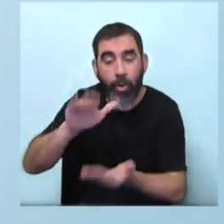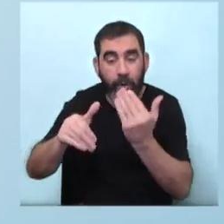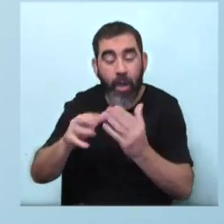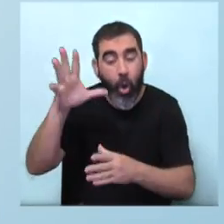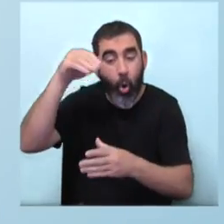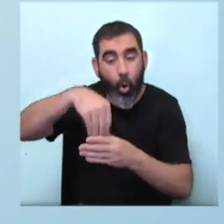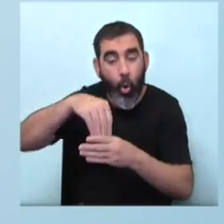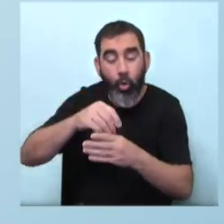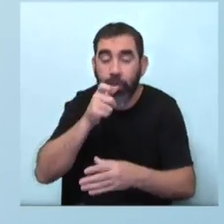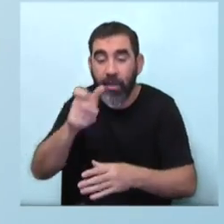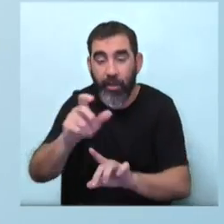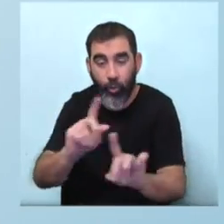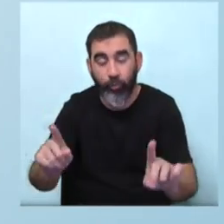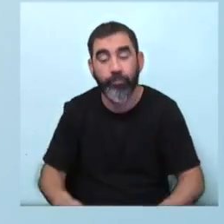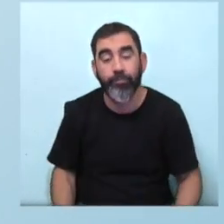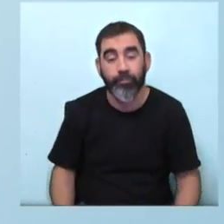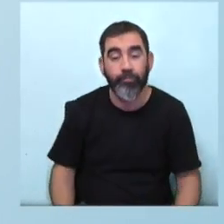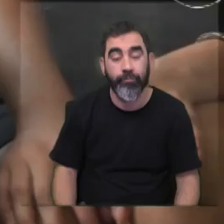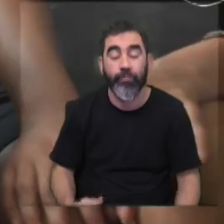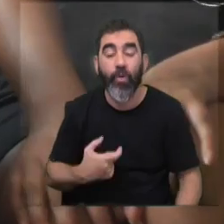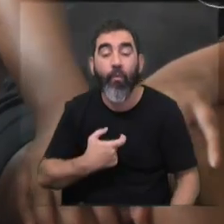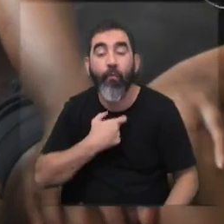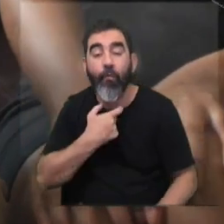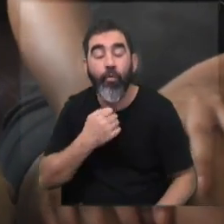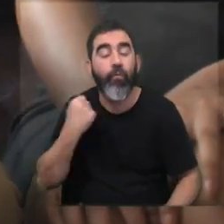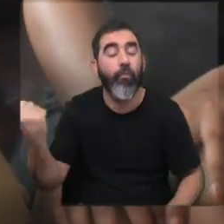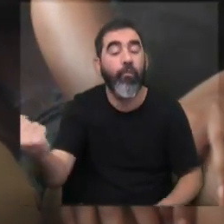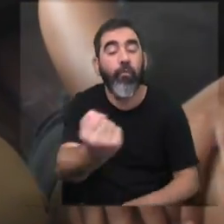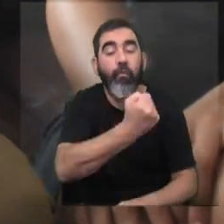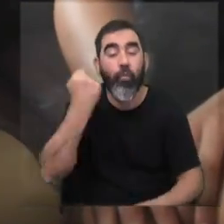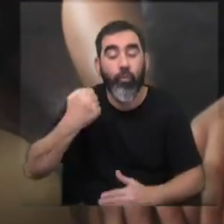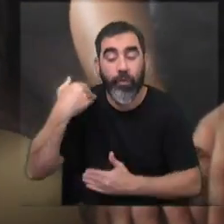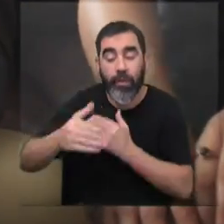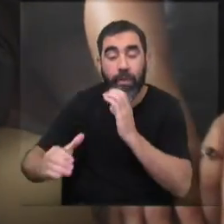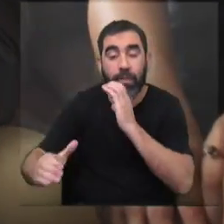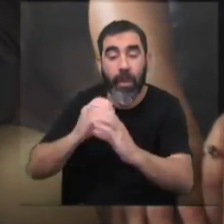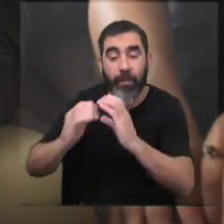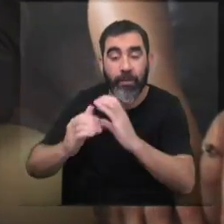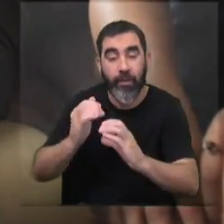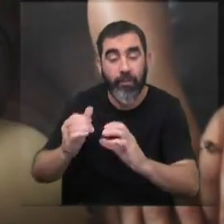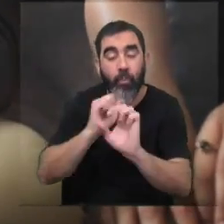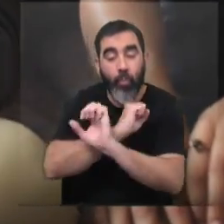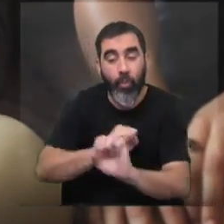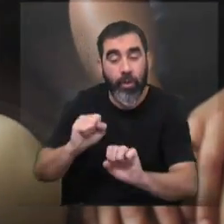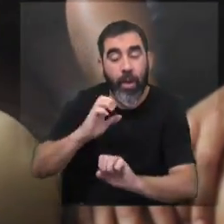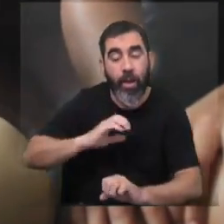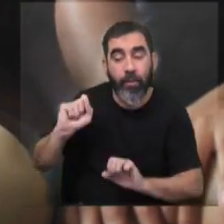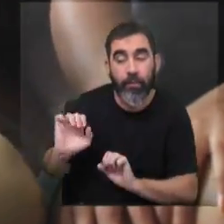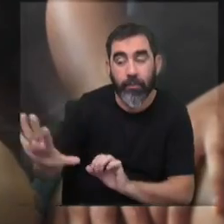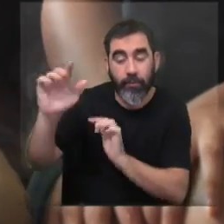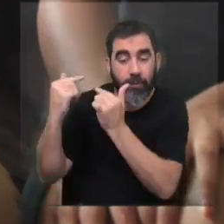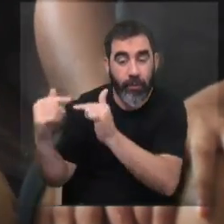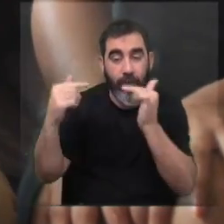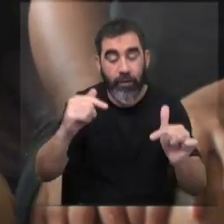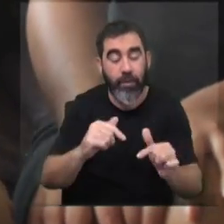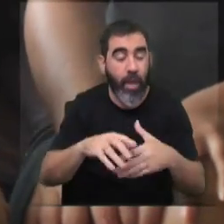contenido de nuestras palabras. En particular, la voz es fundamental en el proceso de comunicación y puede tener características diferentes cuando hablamos